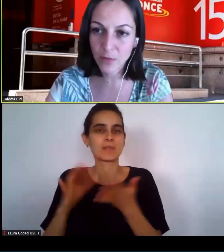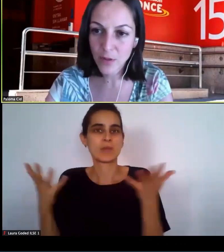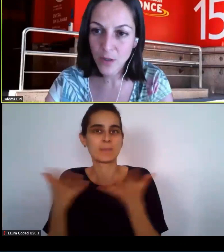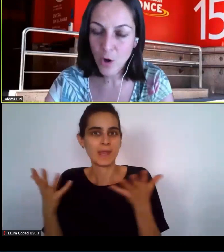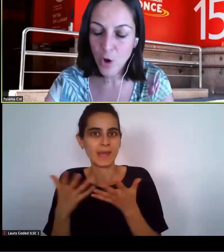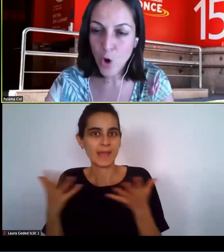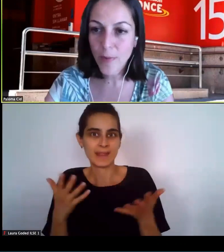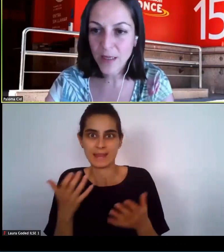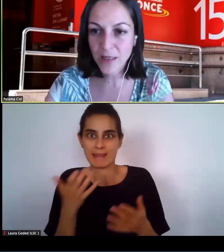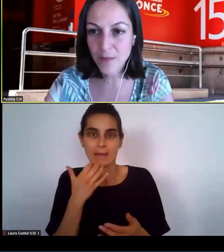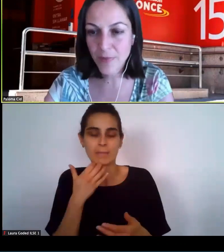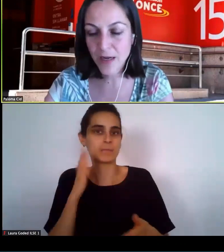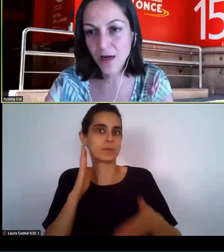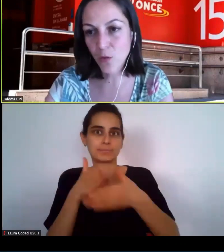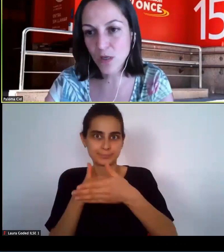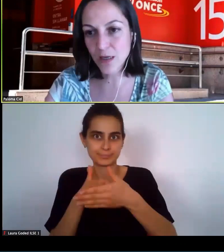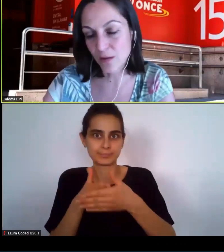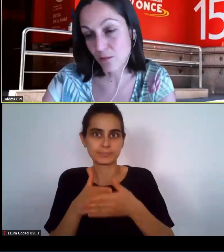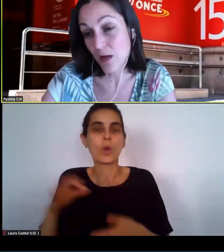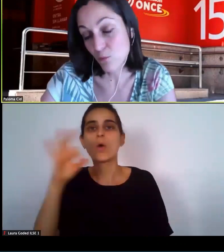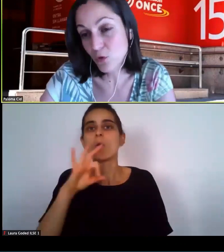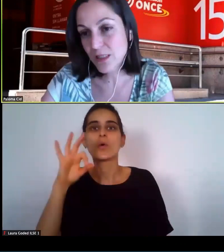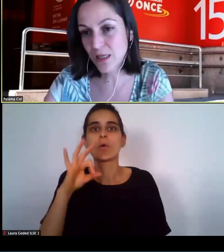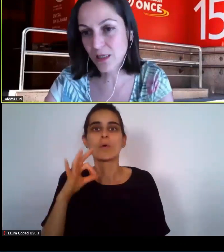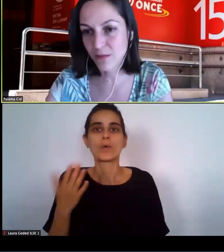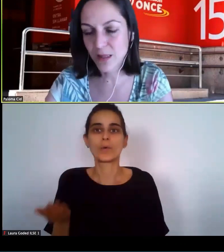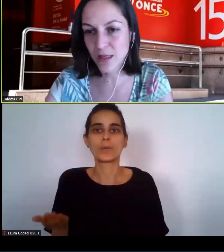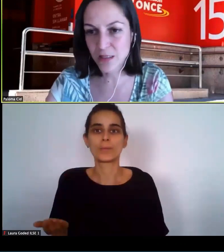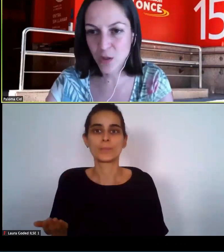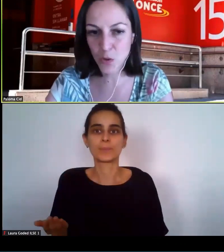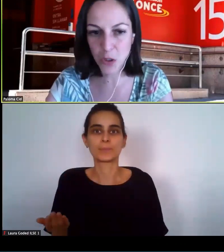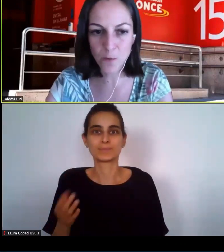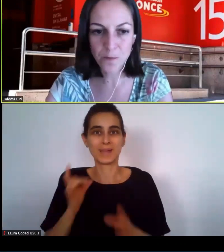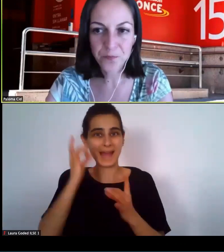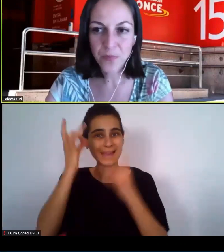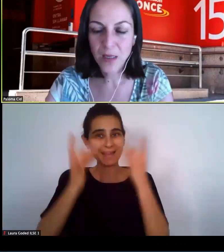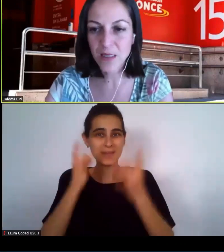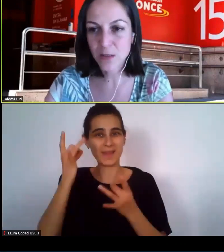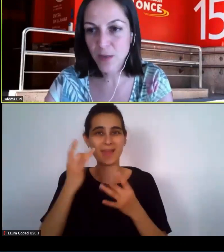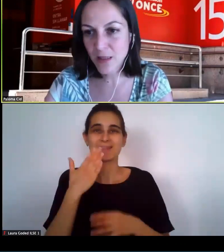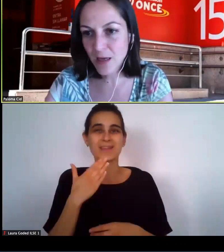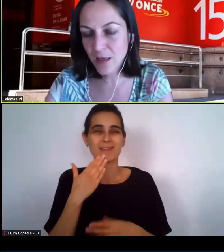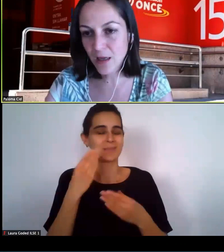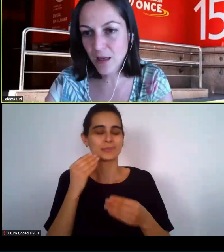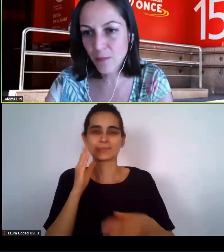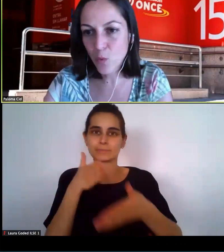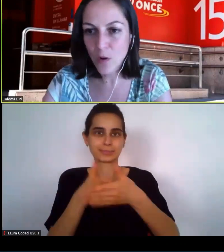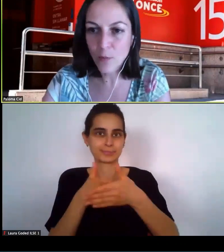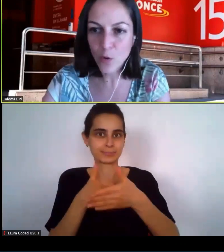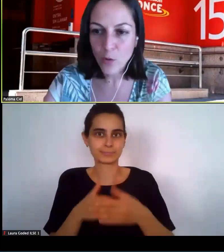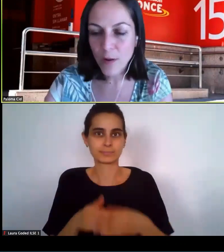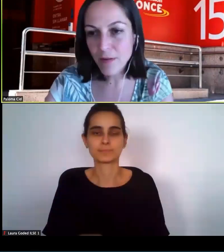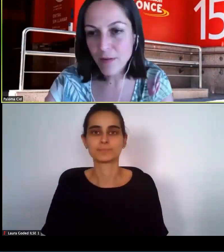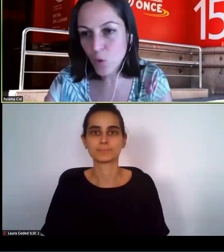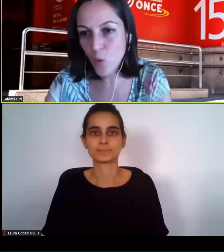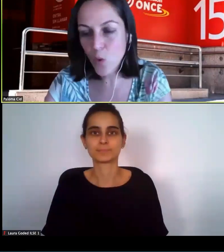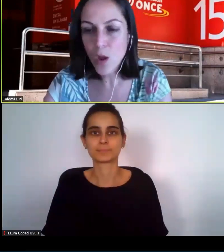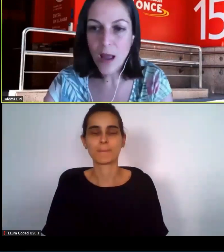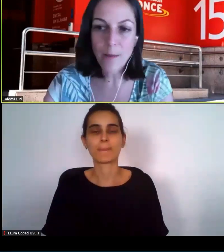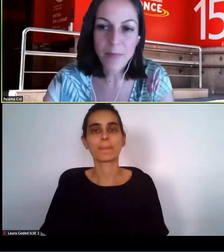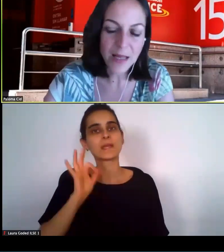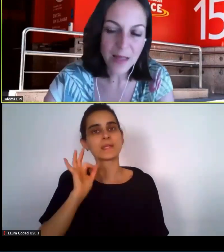ejemplo, o participar en muchas actividades de ocio. Es verdad que poco a poco va